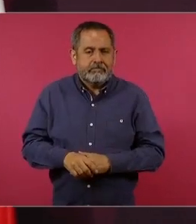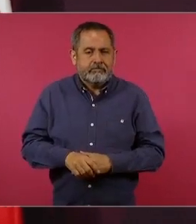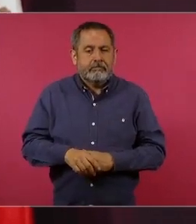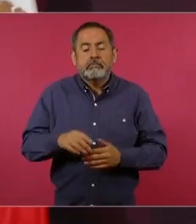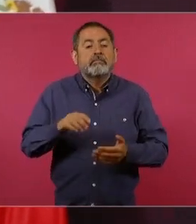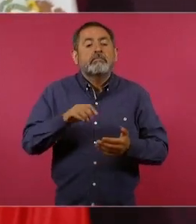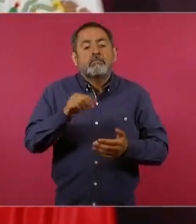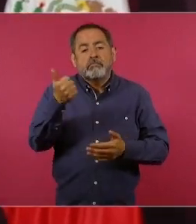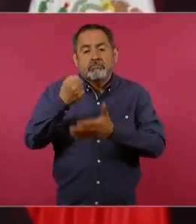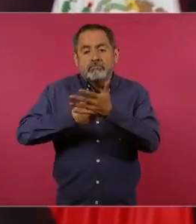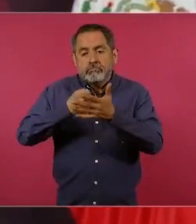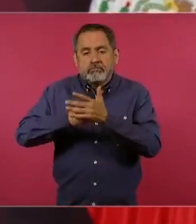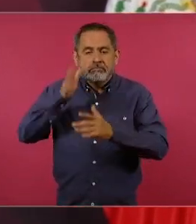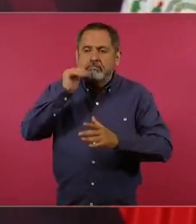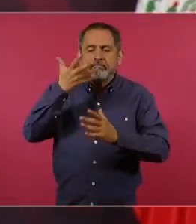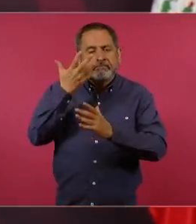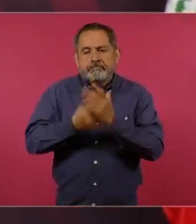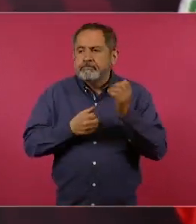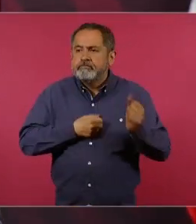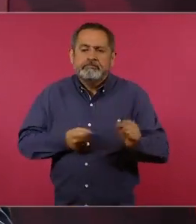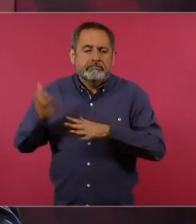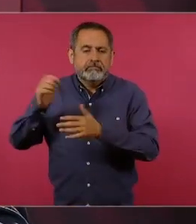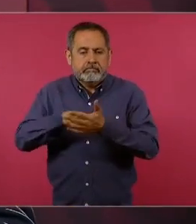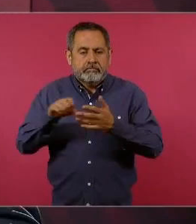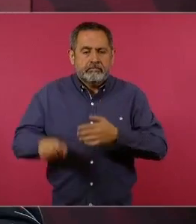Vasconcelos se fue,